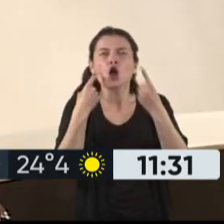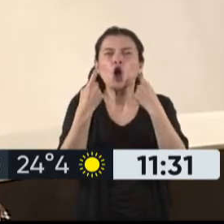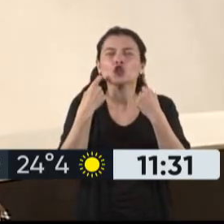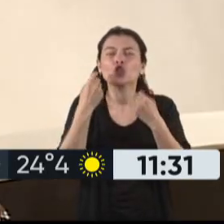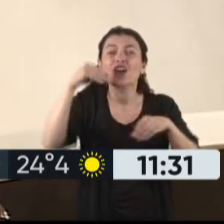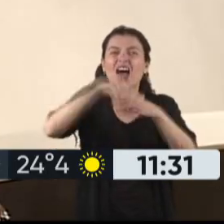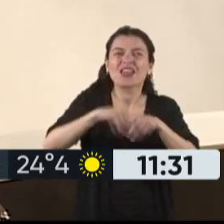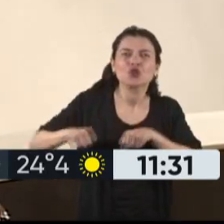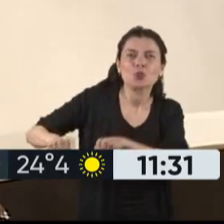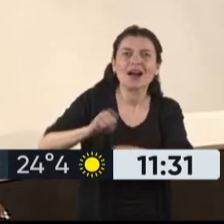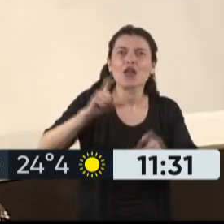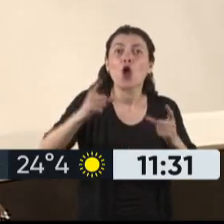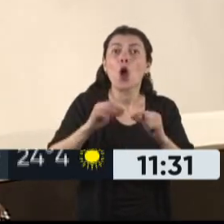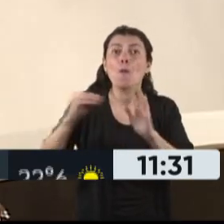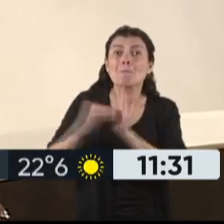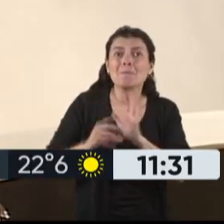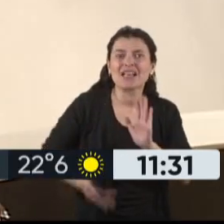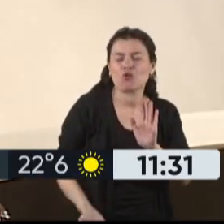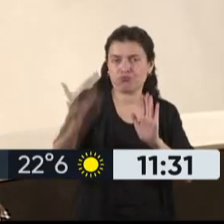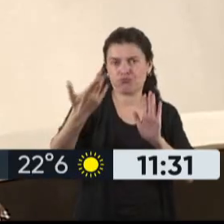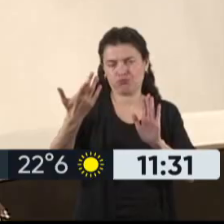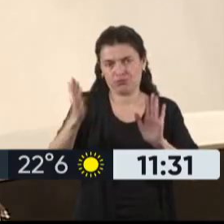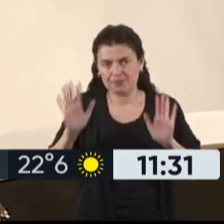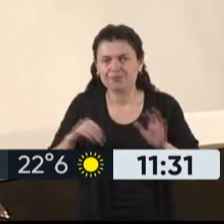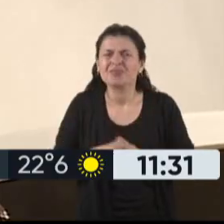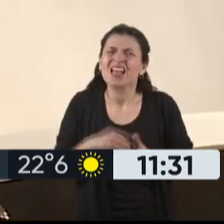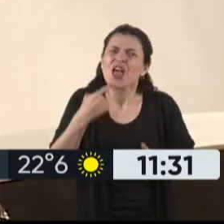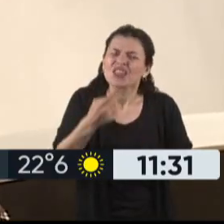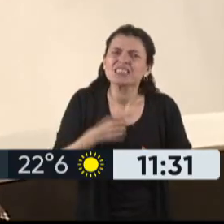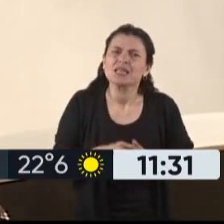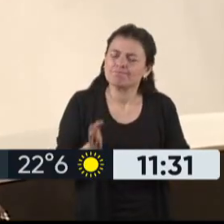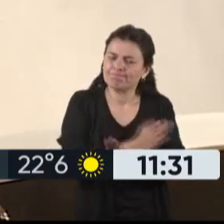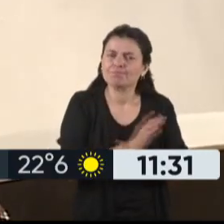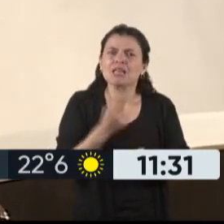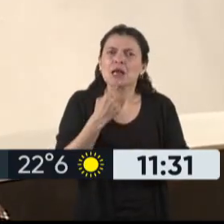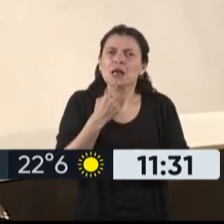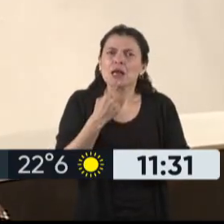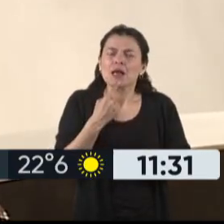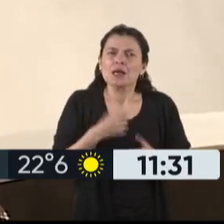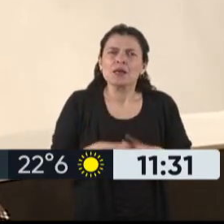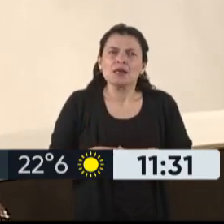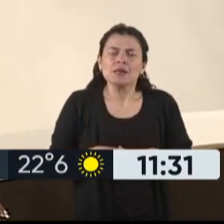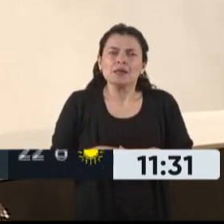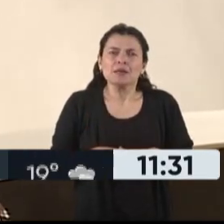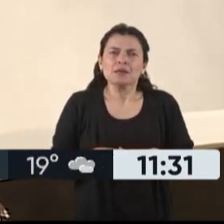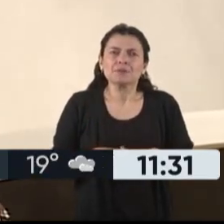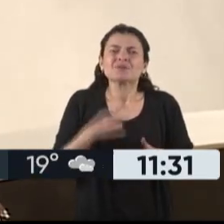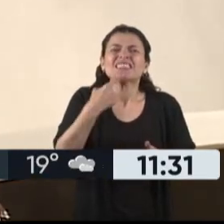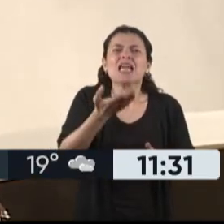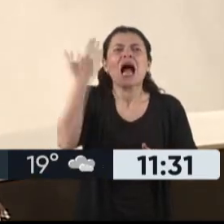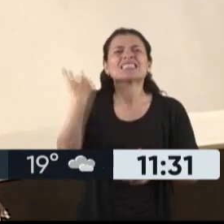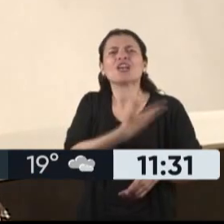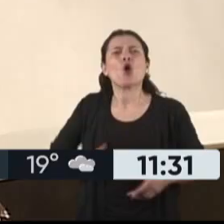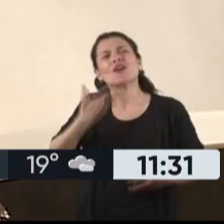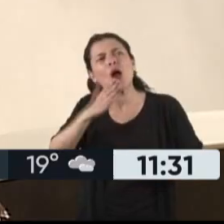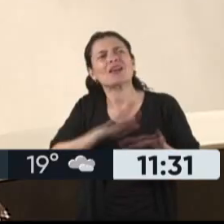más, ¿qué pasó en el medio de que se hablaba desde el gobierno de ir a la baja en la brecha cambiaria y estamos ahora por